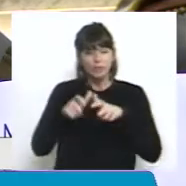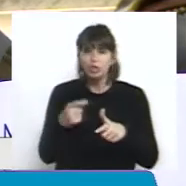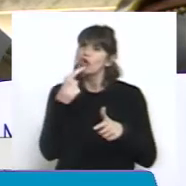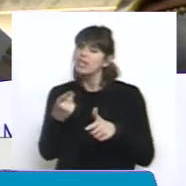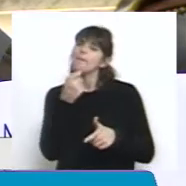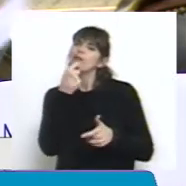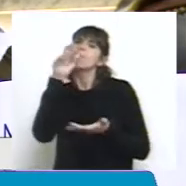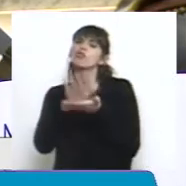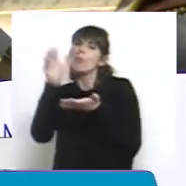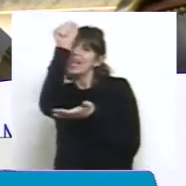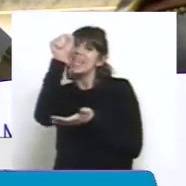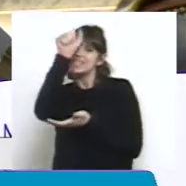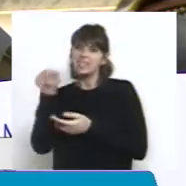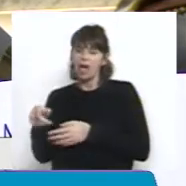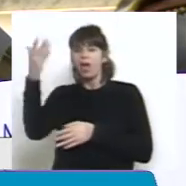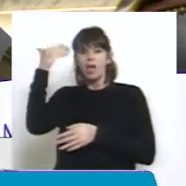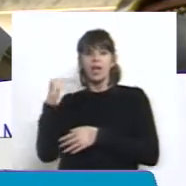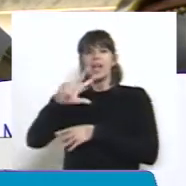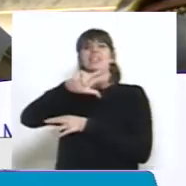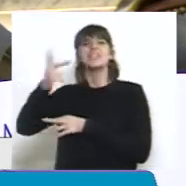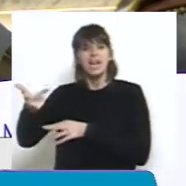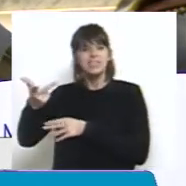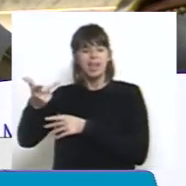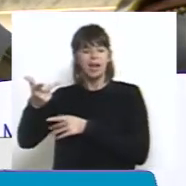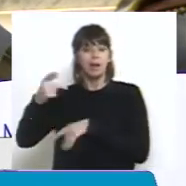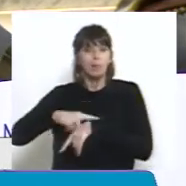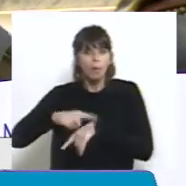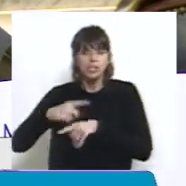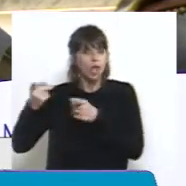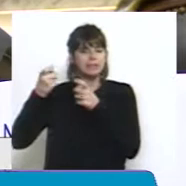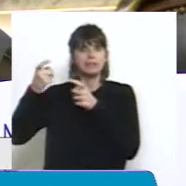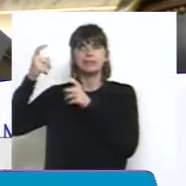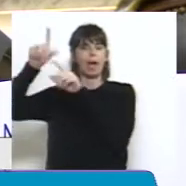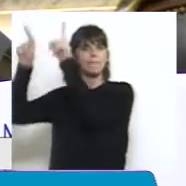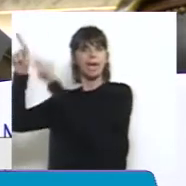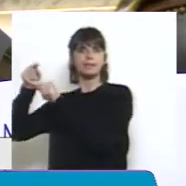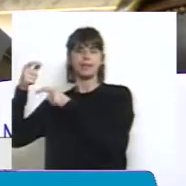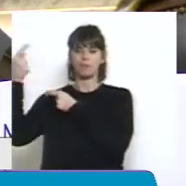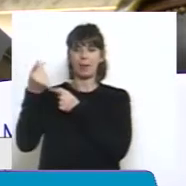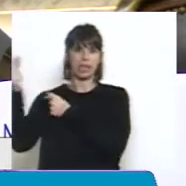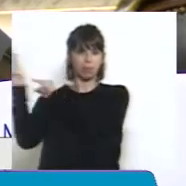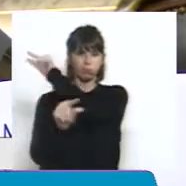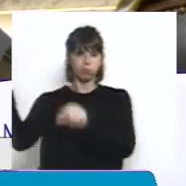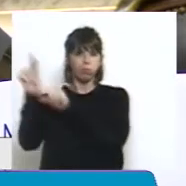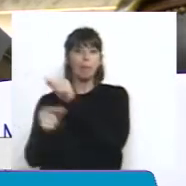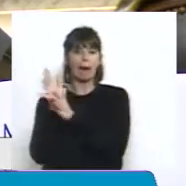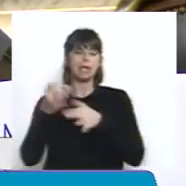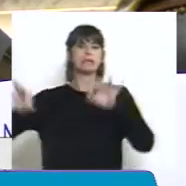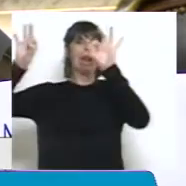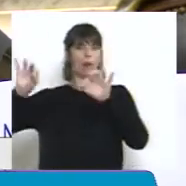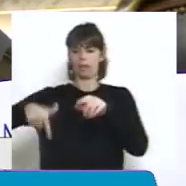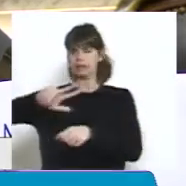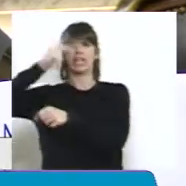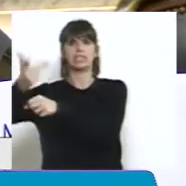Grecia. Grecia acaba de hacer su tercer rescate y en ese tercer rescate no ha tenido un